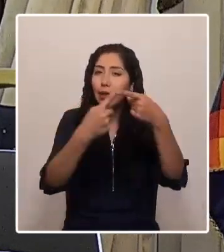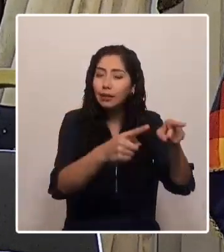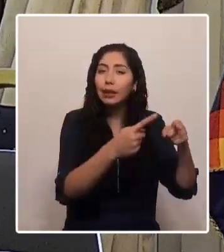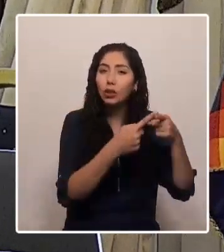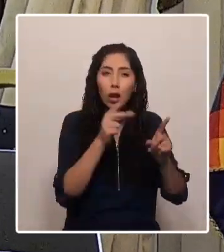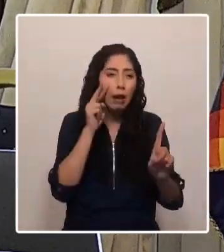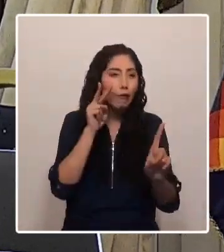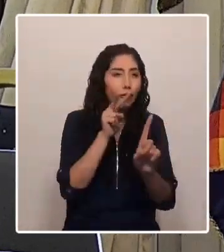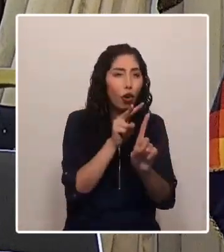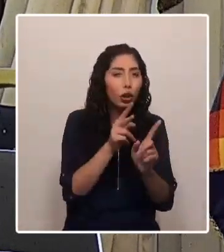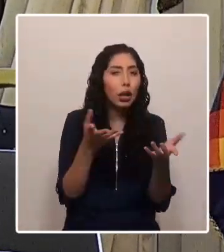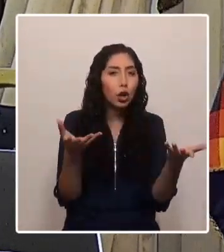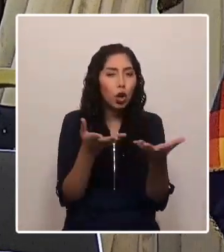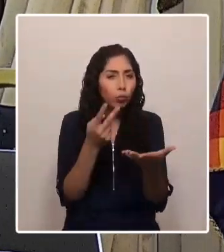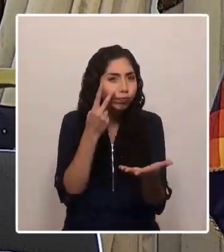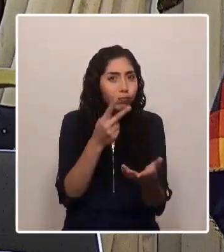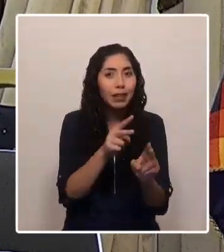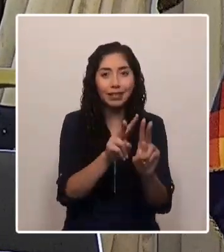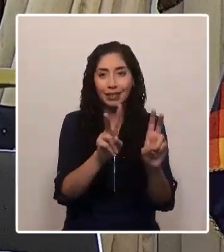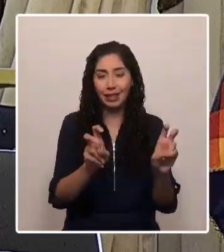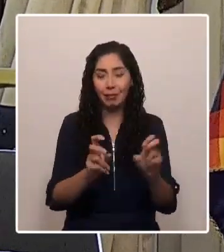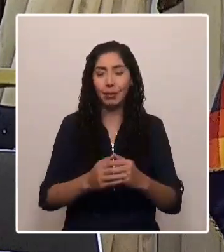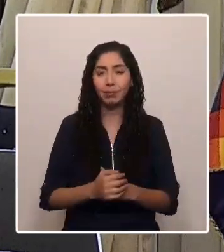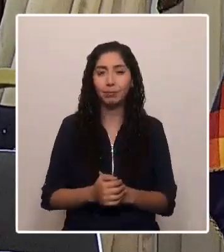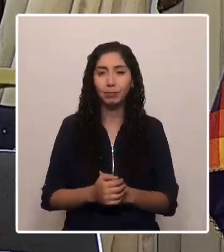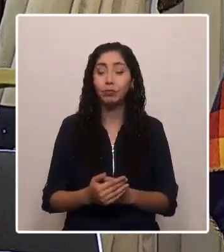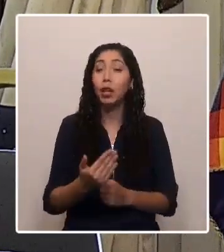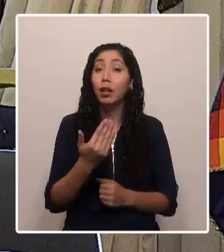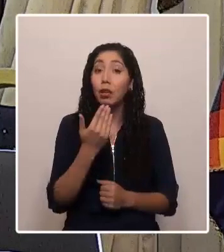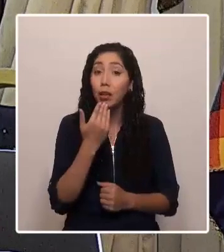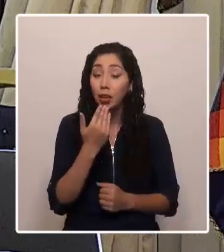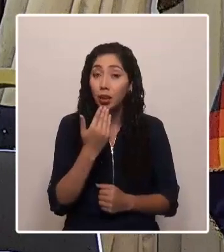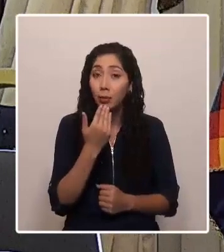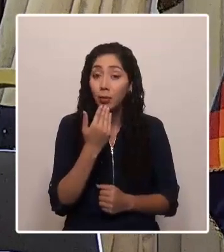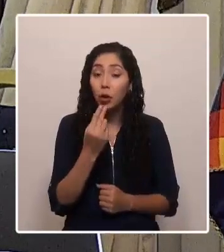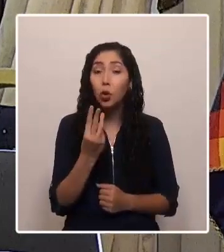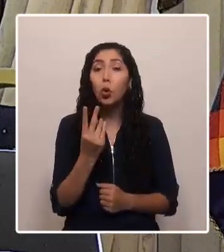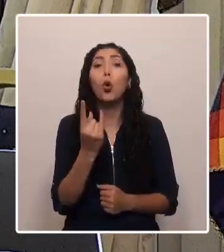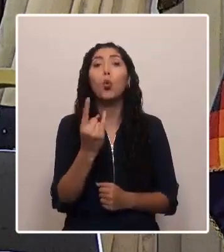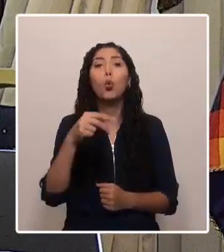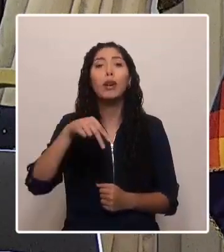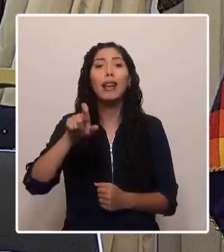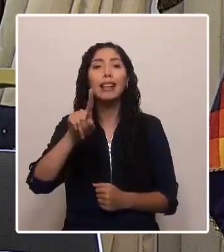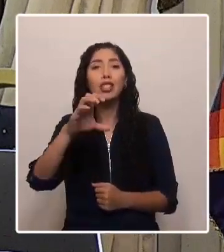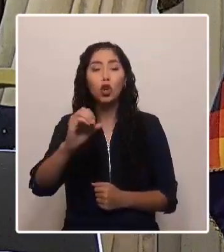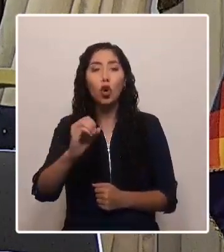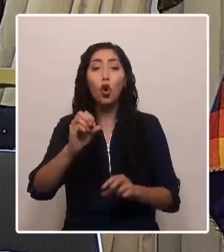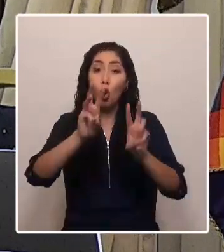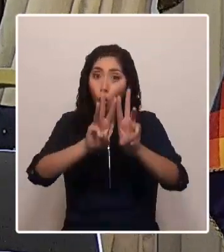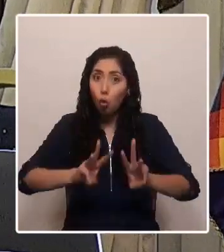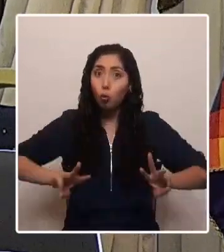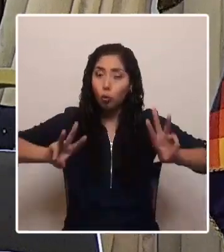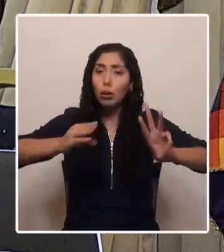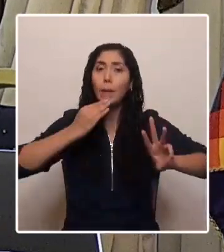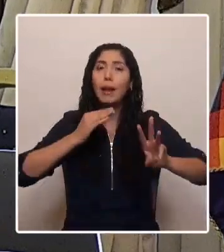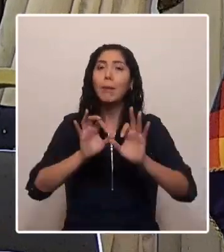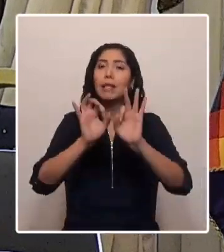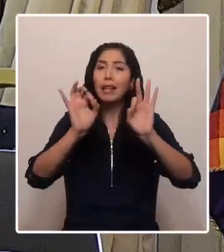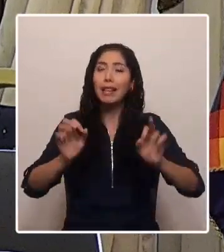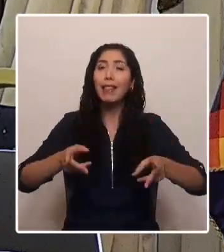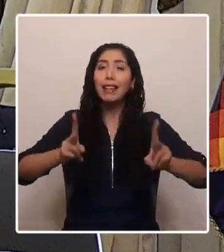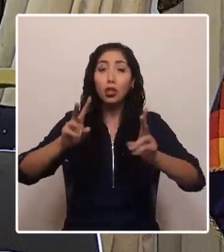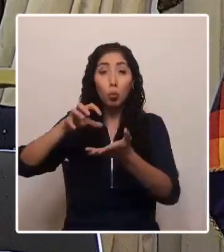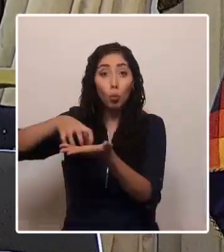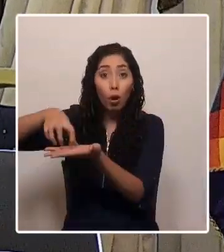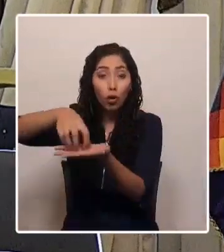para abordar la materia. Por otro lado, la UNESCO, Naciones Unidas y especialistas en derechos de los pueblos